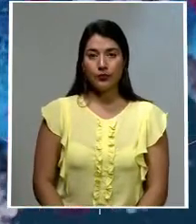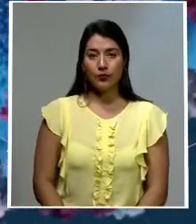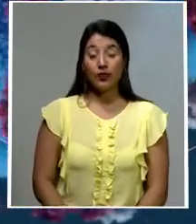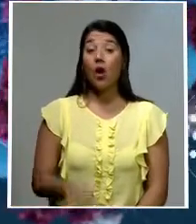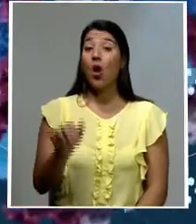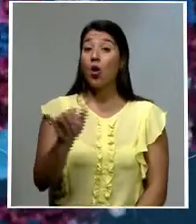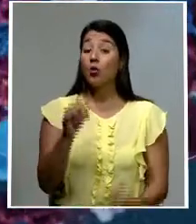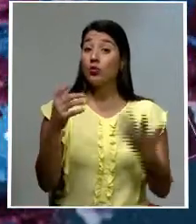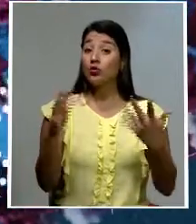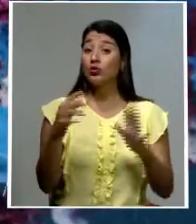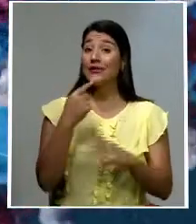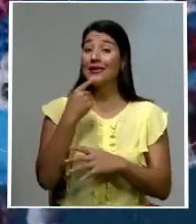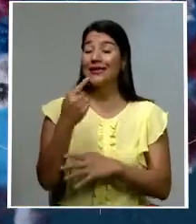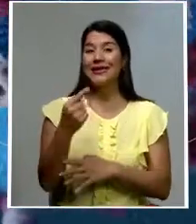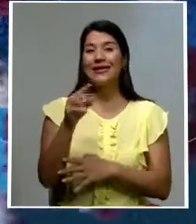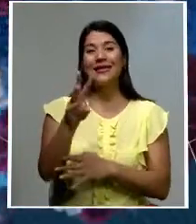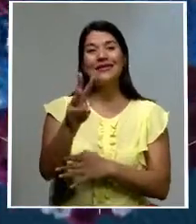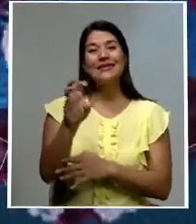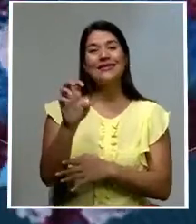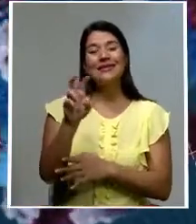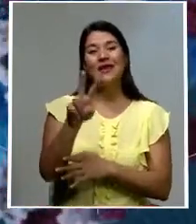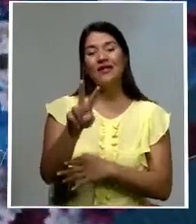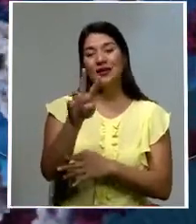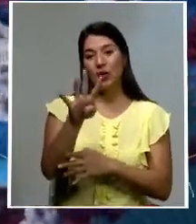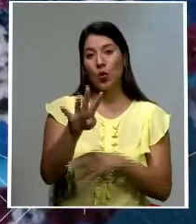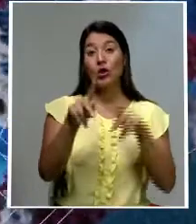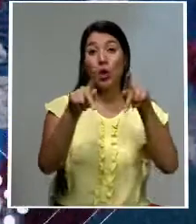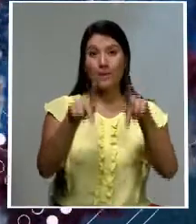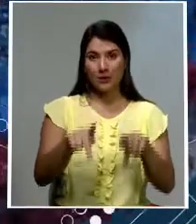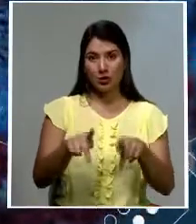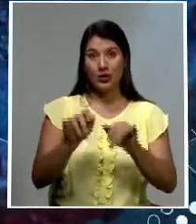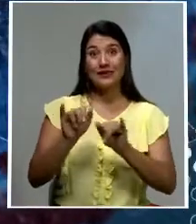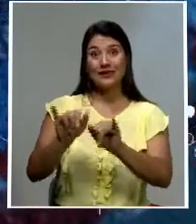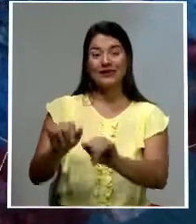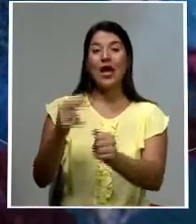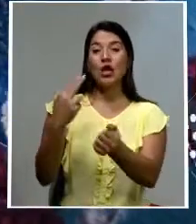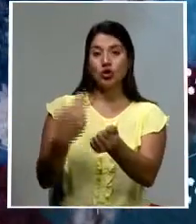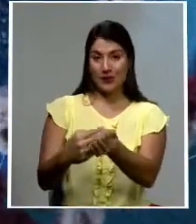Como les decía, hay 624 personas internadas,